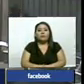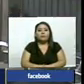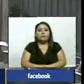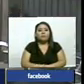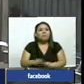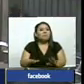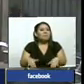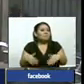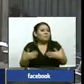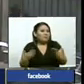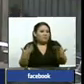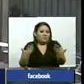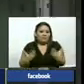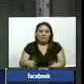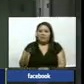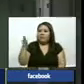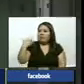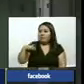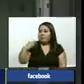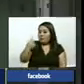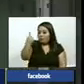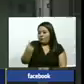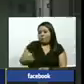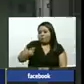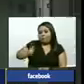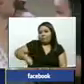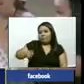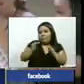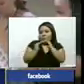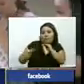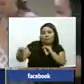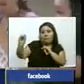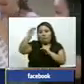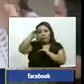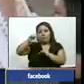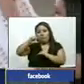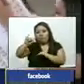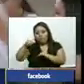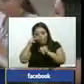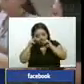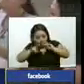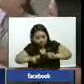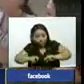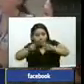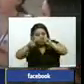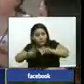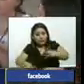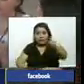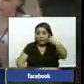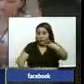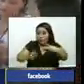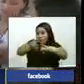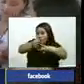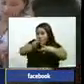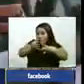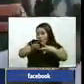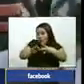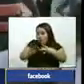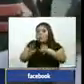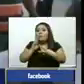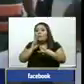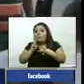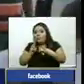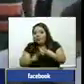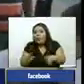Debido a las malas experiencias, magistrados del Tribunal Supremo Electoral aseguran que estudian no uno, sino tres modelos de transmisión de